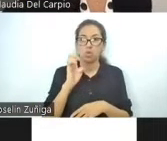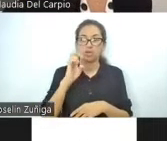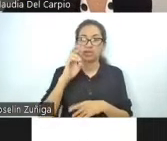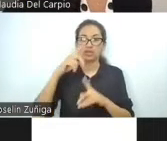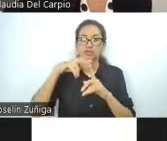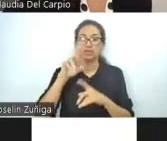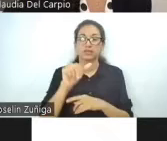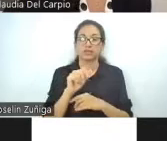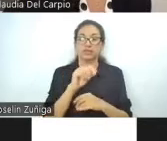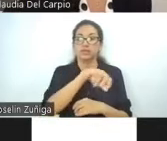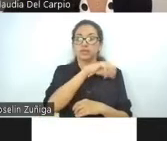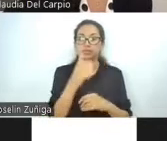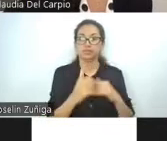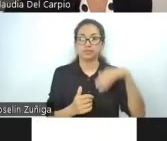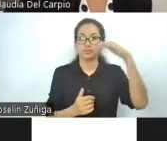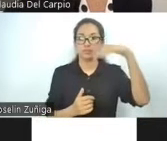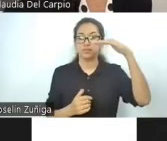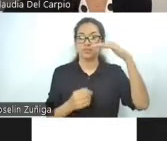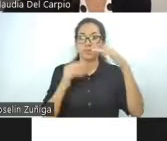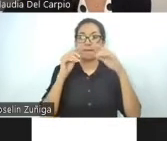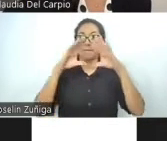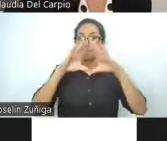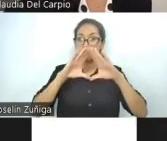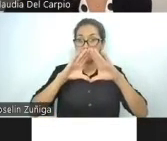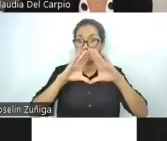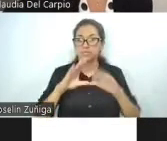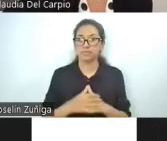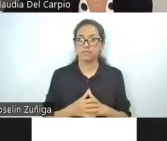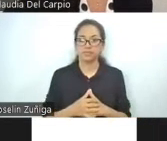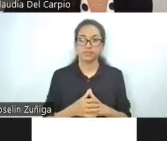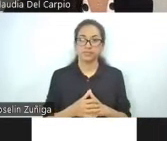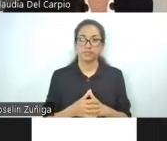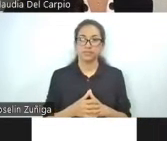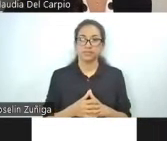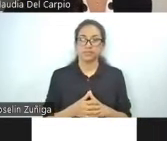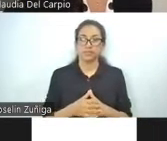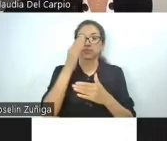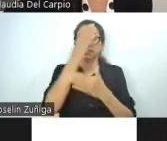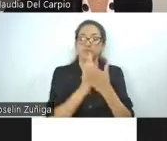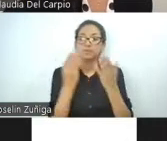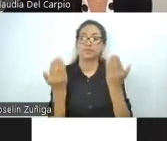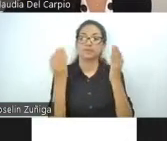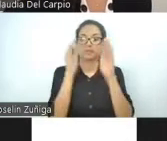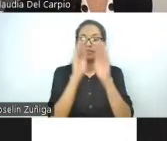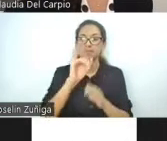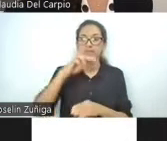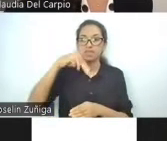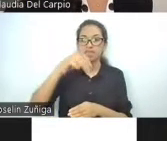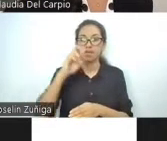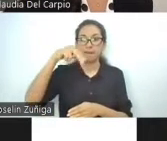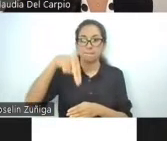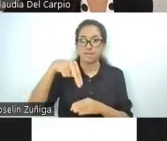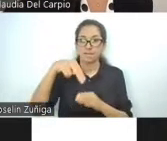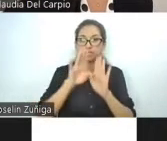el introito vaginal o la entrada de la vagina, que está parcialmente cubierta por el himen, que en las